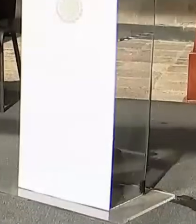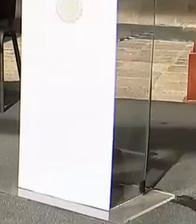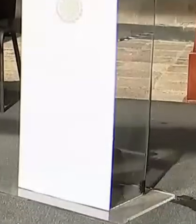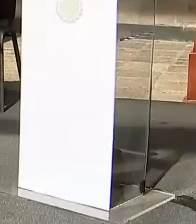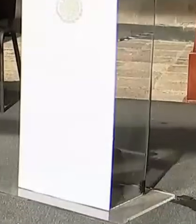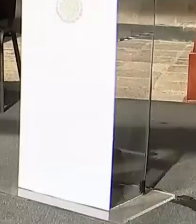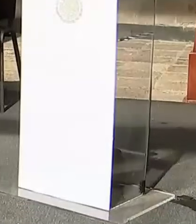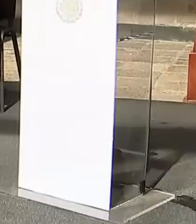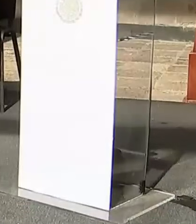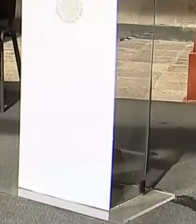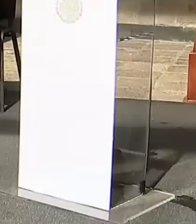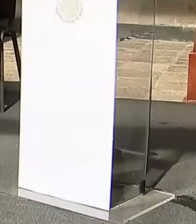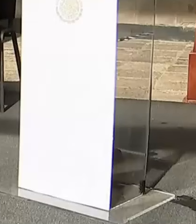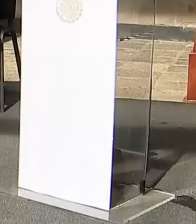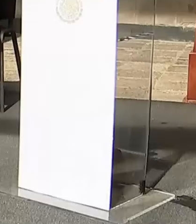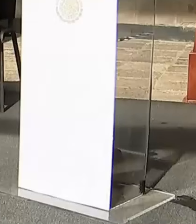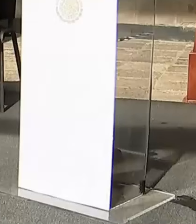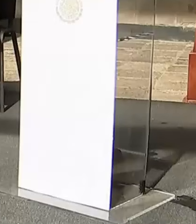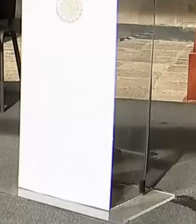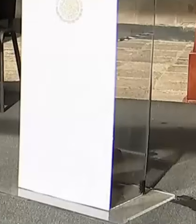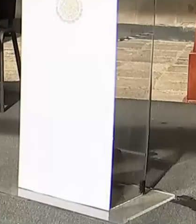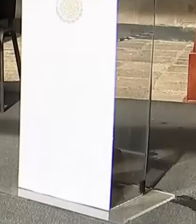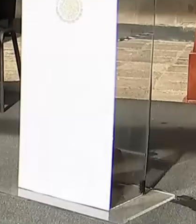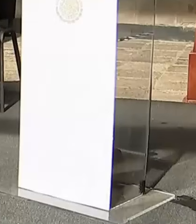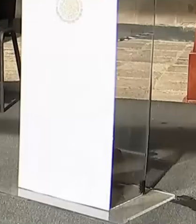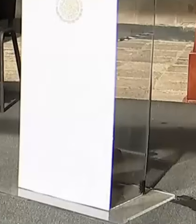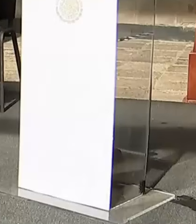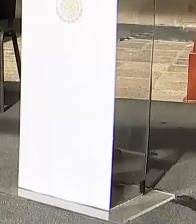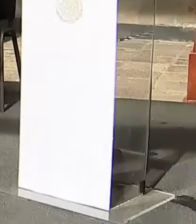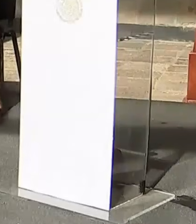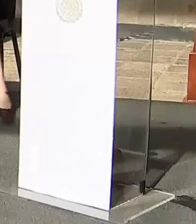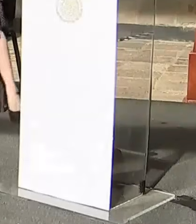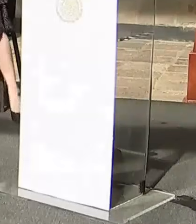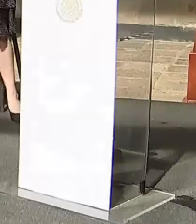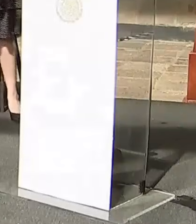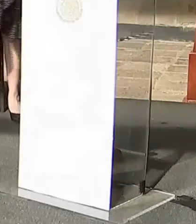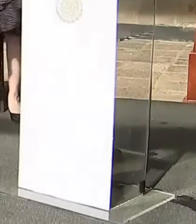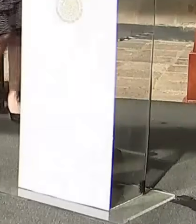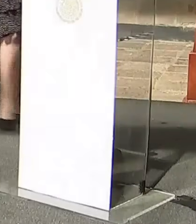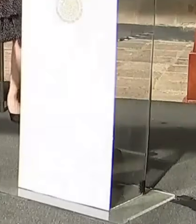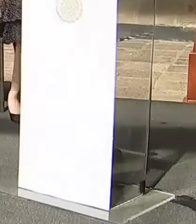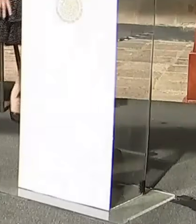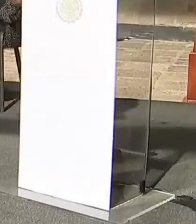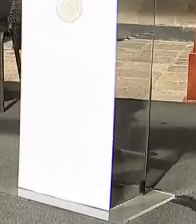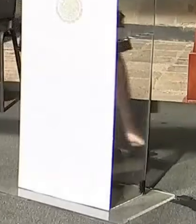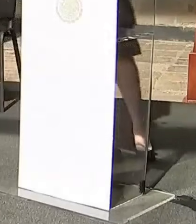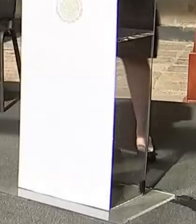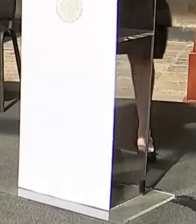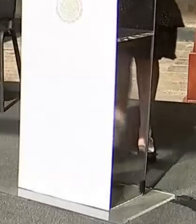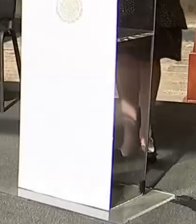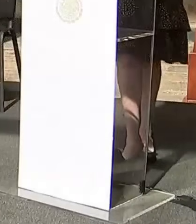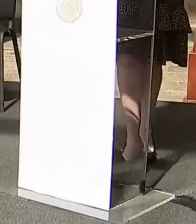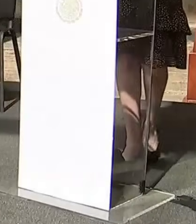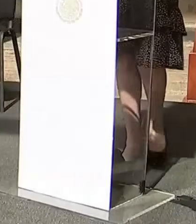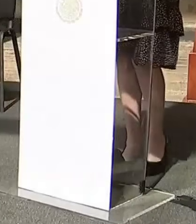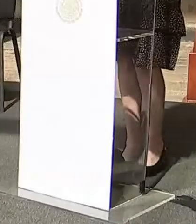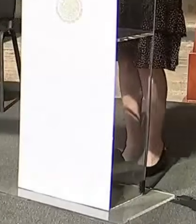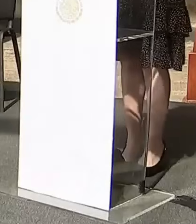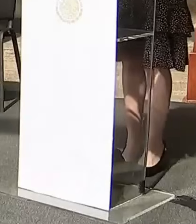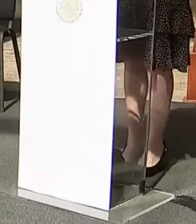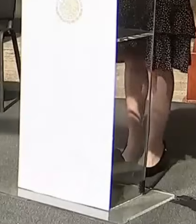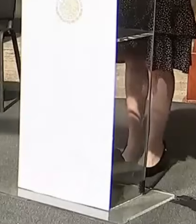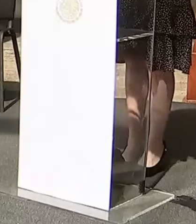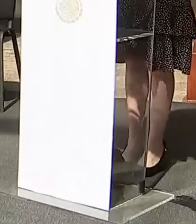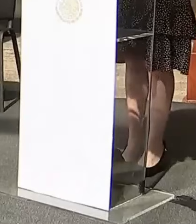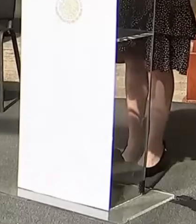A continuación, la licenciada Tamara Gabriela Aranda Ramos, historiadora del Instituto Nacional de Estudios Históricos